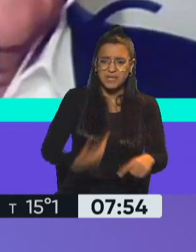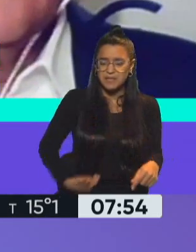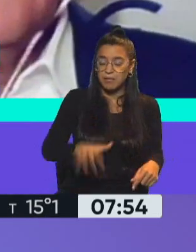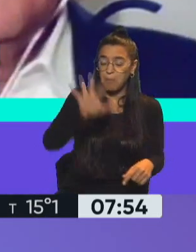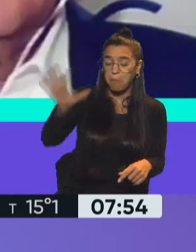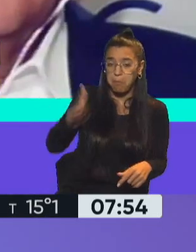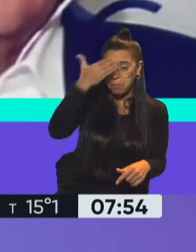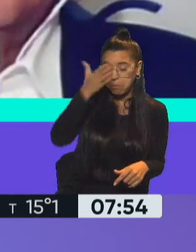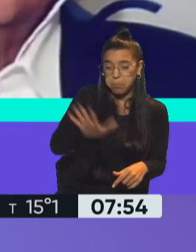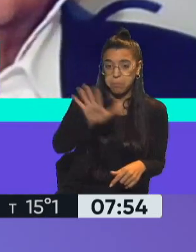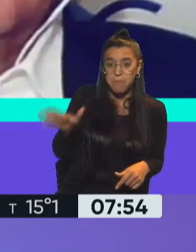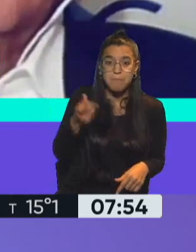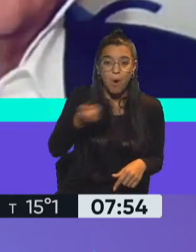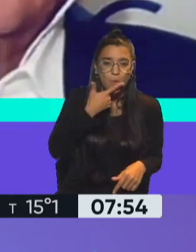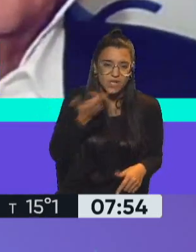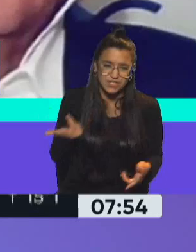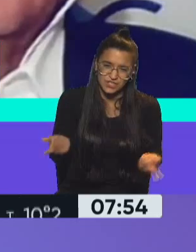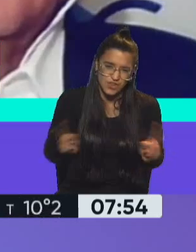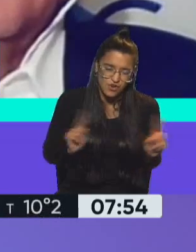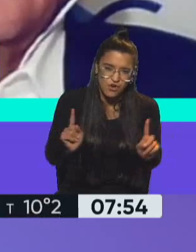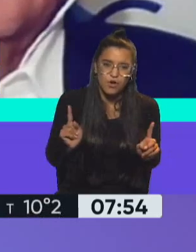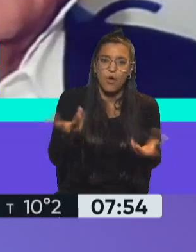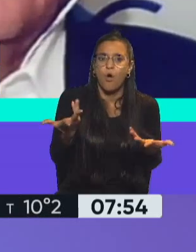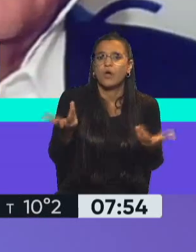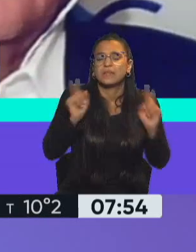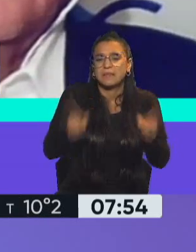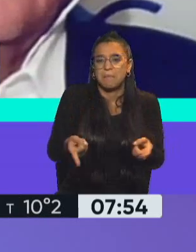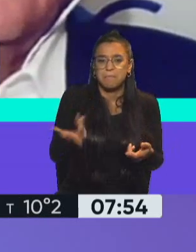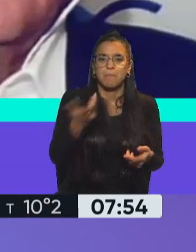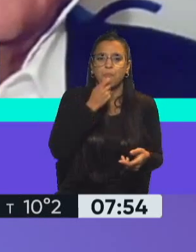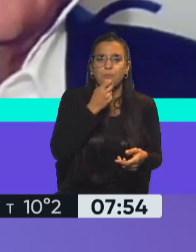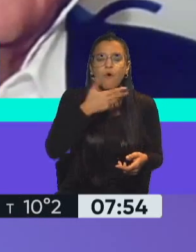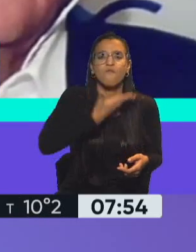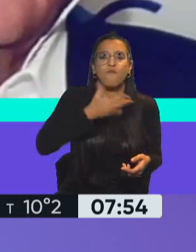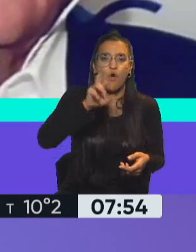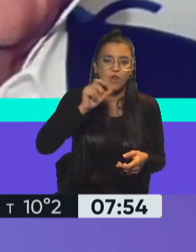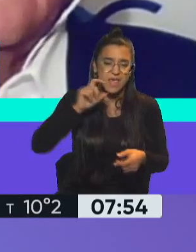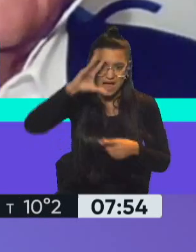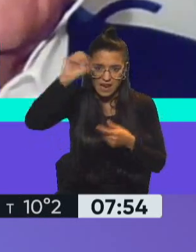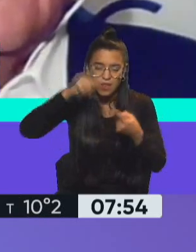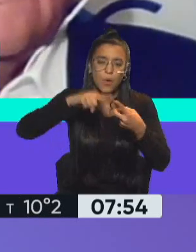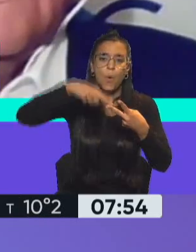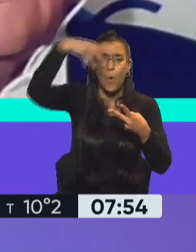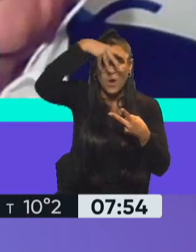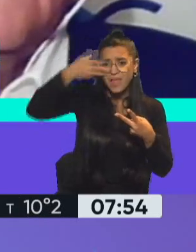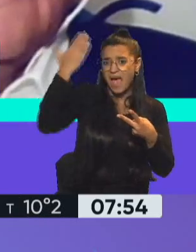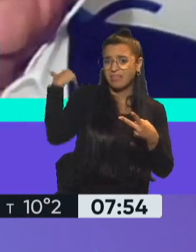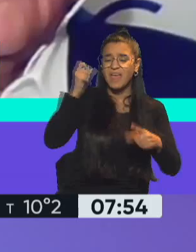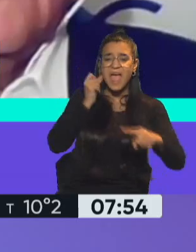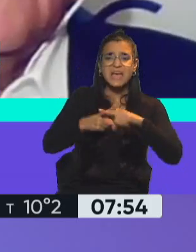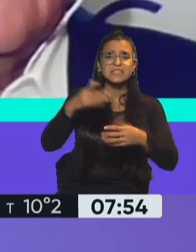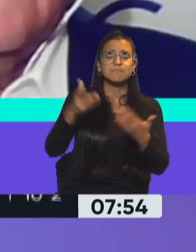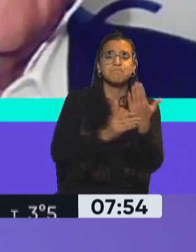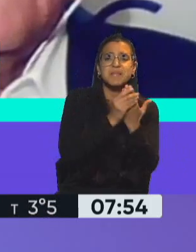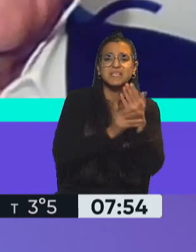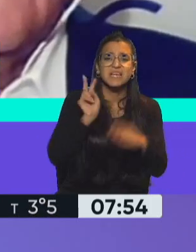presidente en ese momento, Mauricio Macri, y de las altas esferas. Me refiero a Fori, el canciller, me refiero a Patricia Bullrich, en ese momento ministra